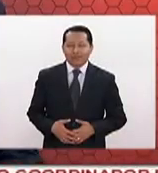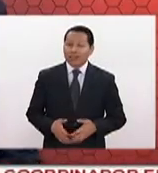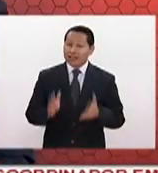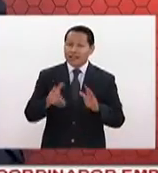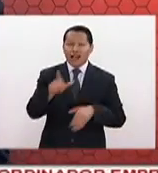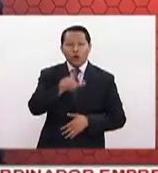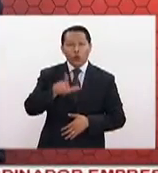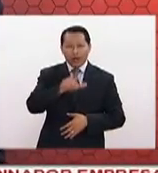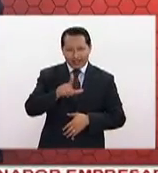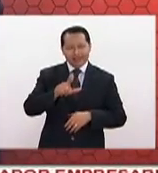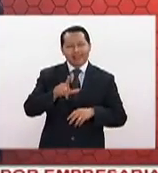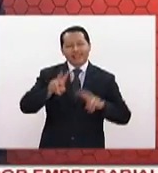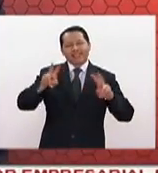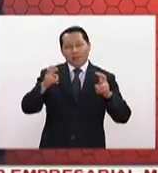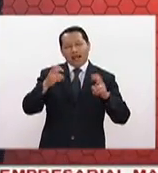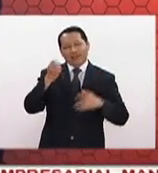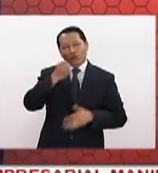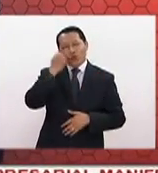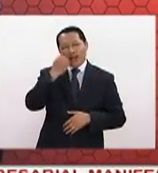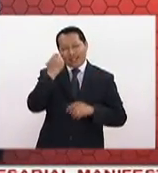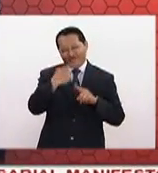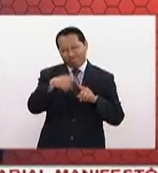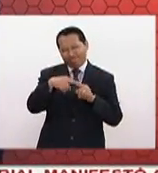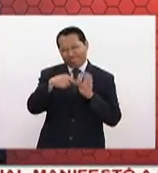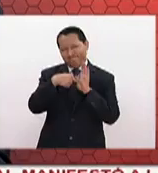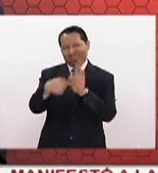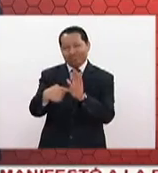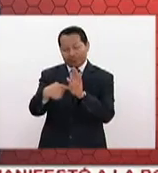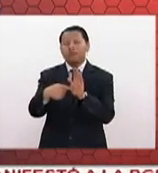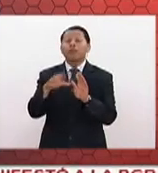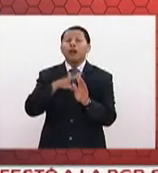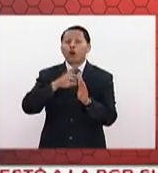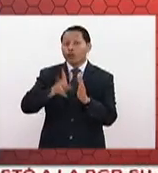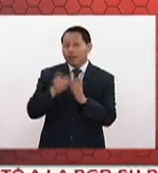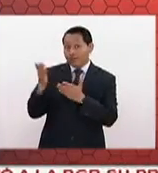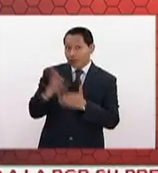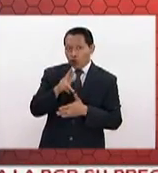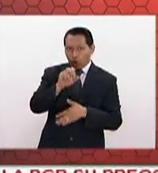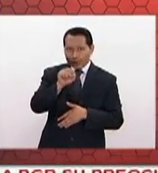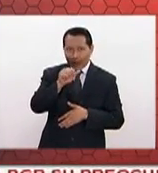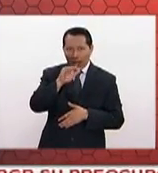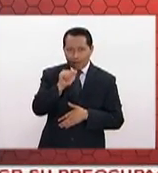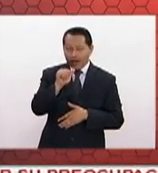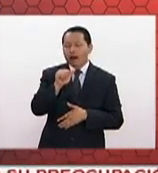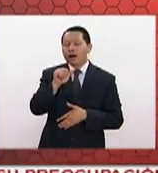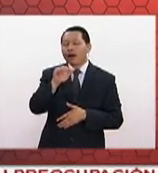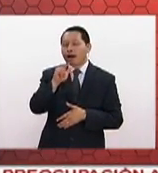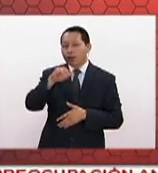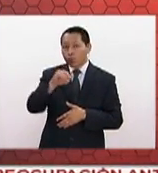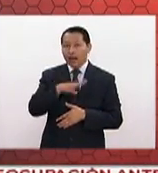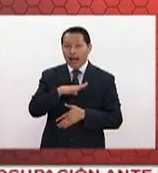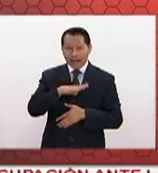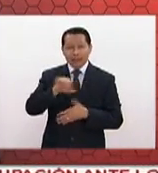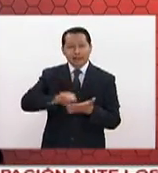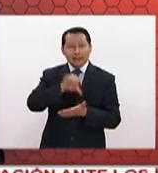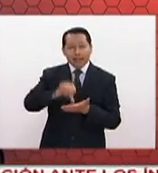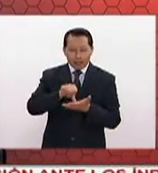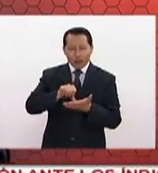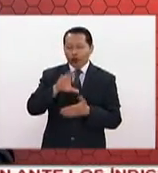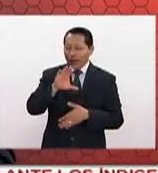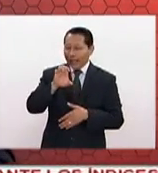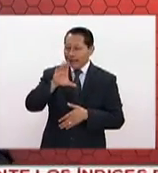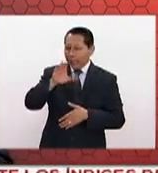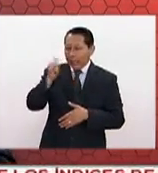Ya es lunes de orientación vocacional y es un placer que esté con nosotros nuevamente en el estudio Rosalba García Carrillo, es directora del Centro de Estudios Científicos